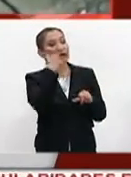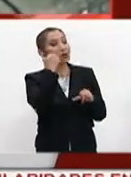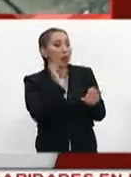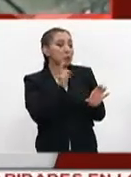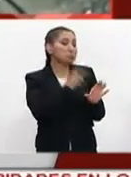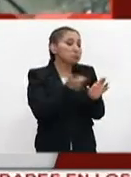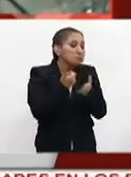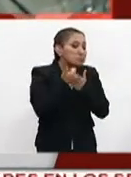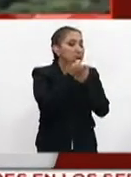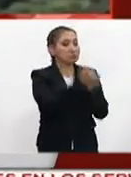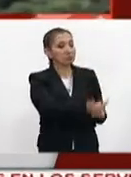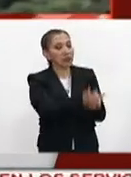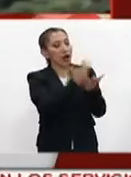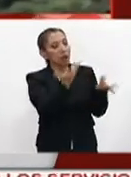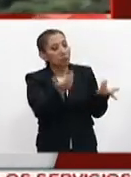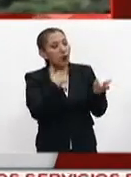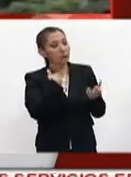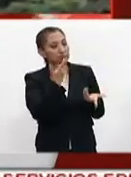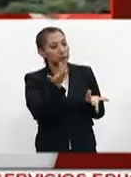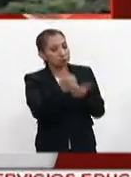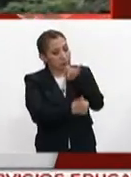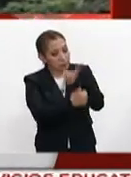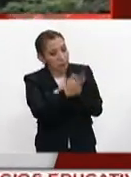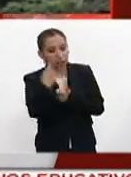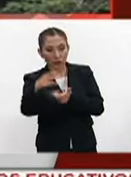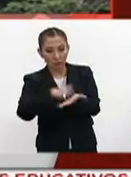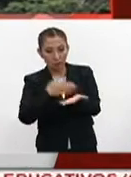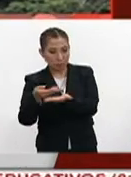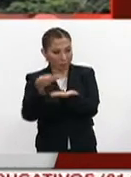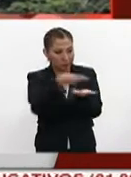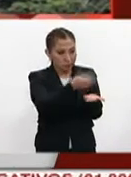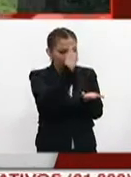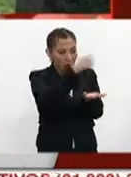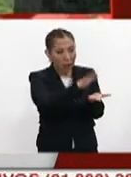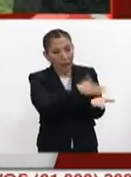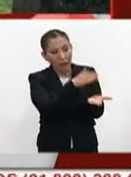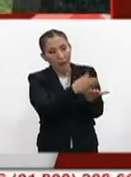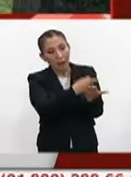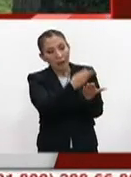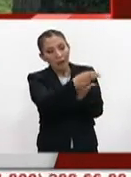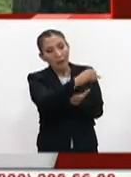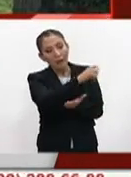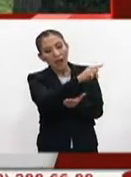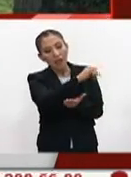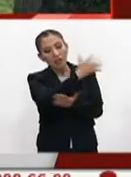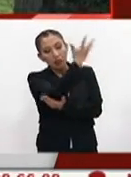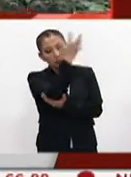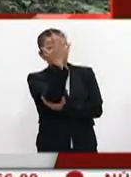quieran aplicar, meter sus papeles para que calificar al mérito